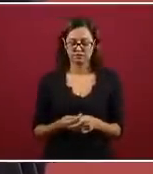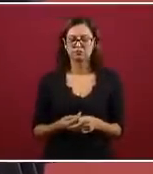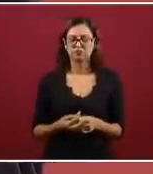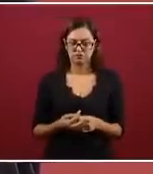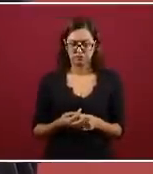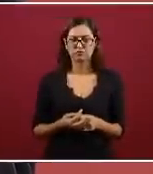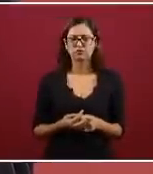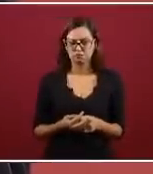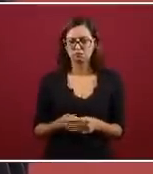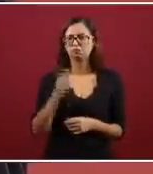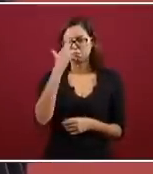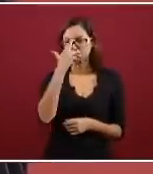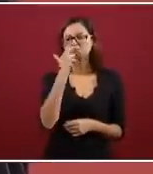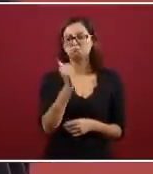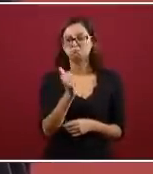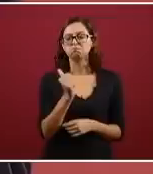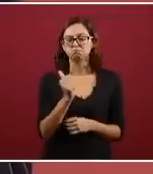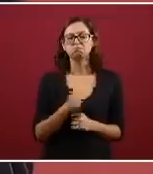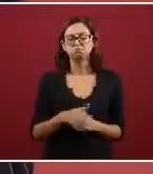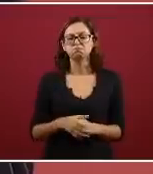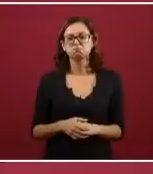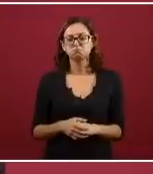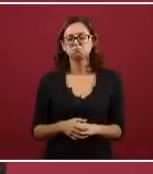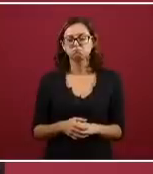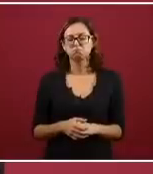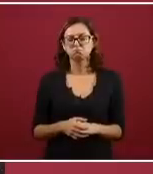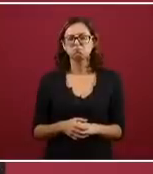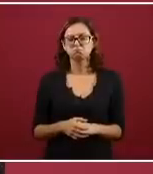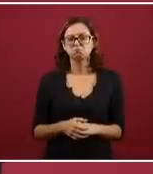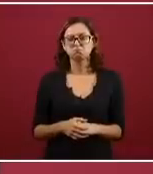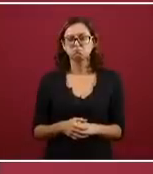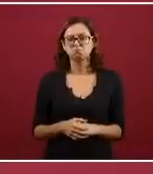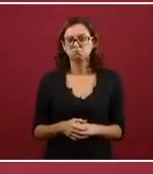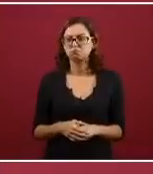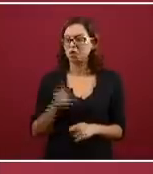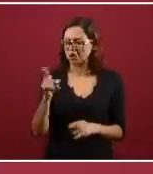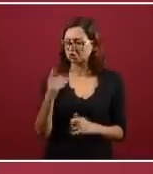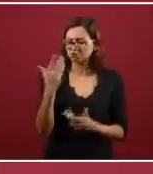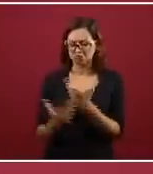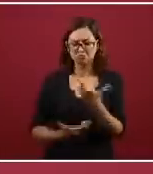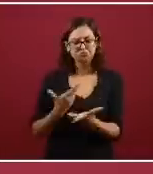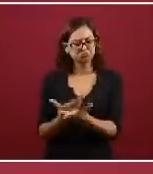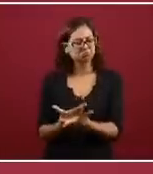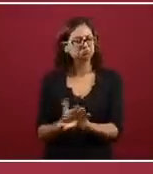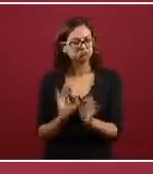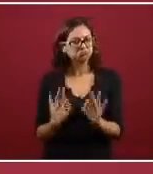Tiene razón en lo que plantea.